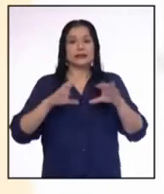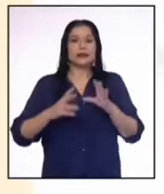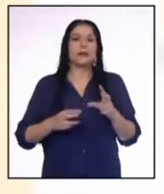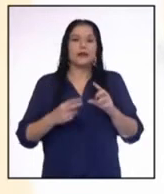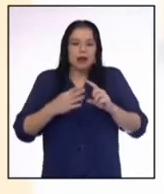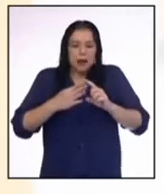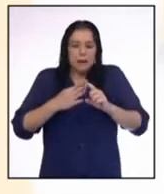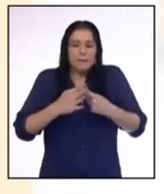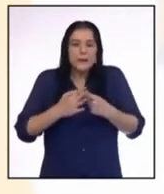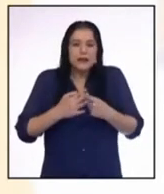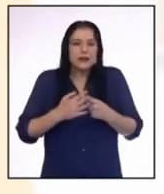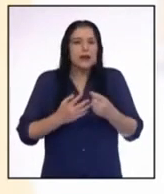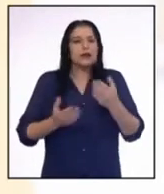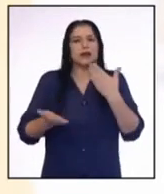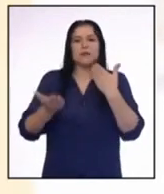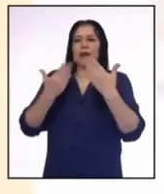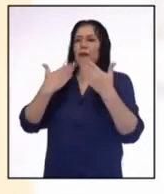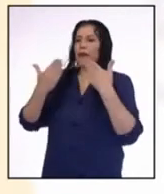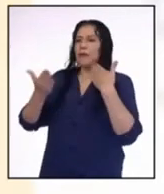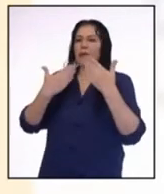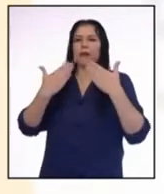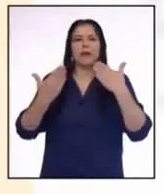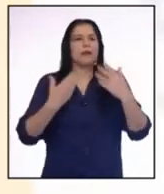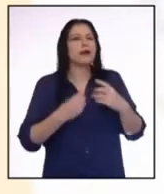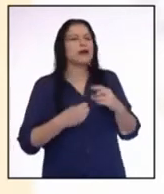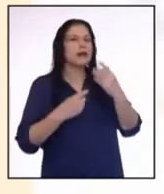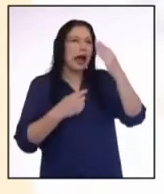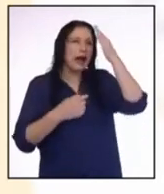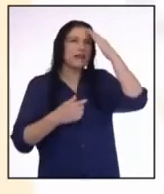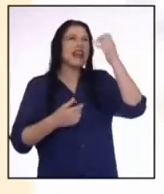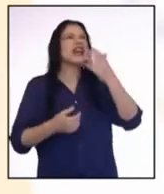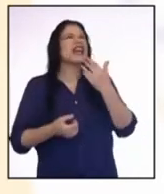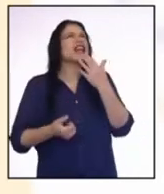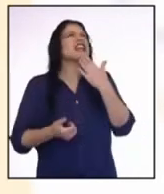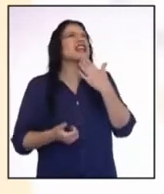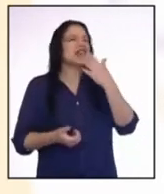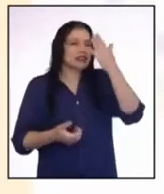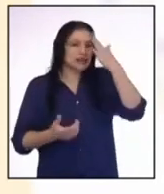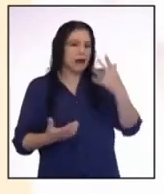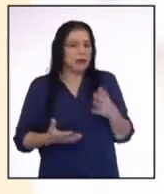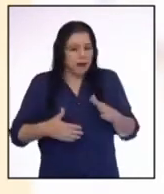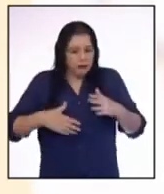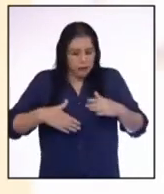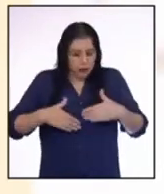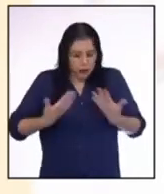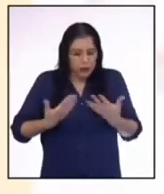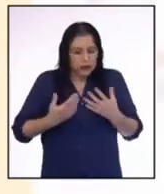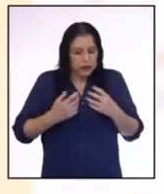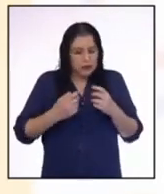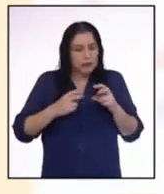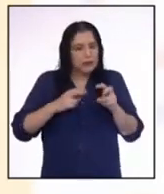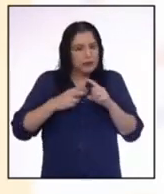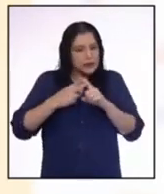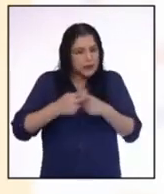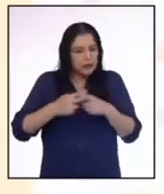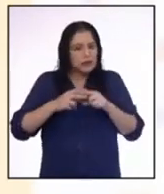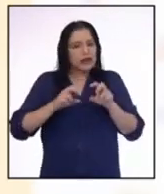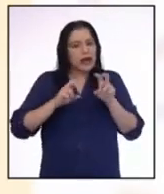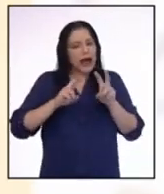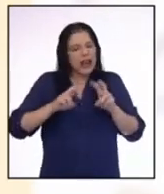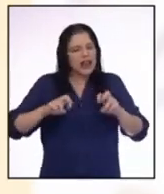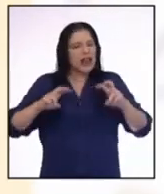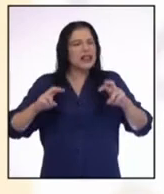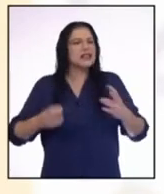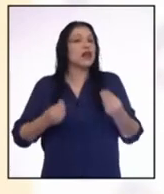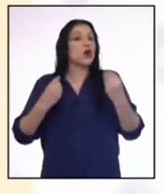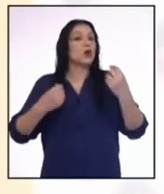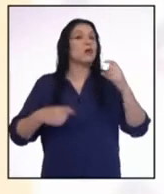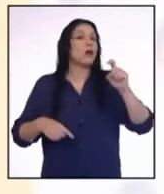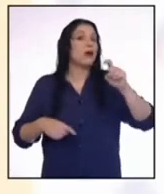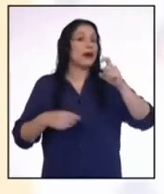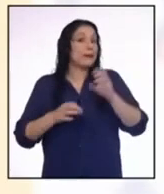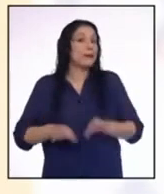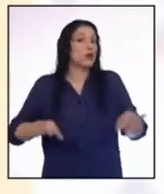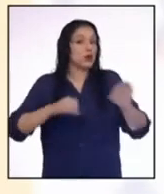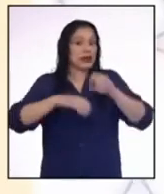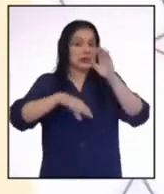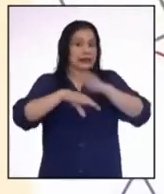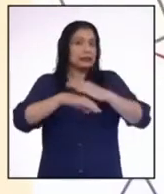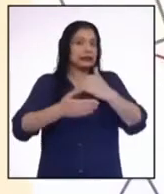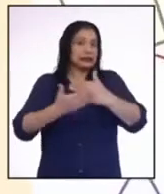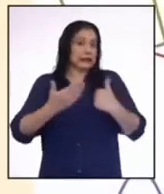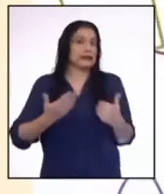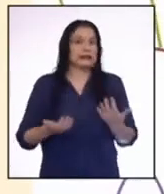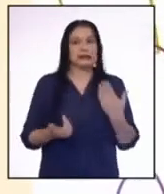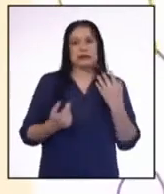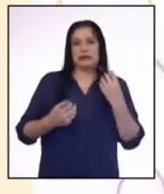hemos empezado del diálogo a partir de los saberes previos. Fuimos analizando la necesidad de estar prevenidos ante cualquier riesgo que podamos